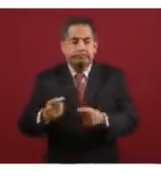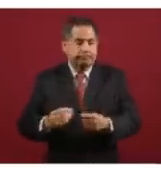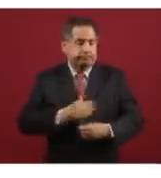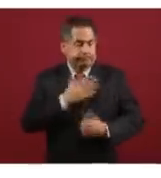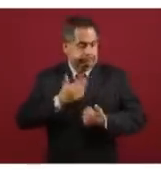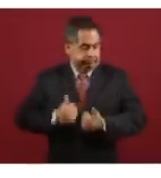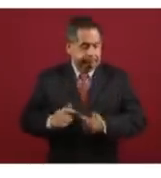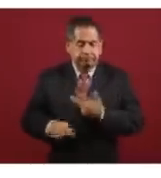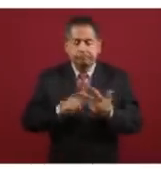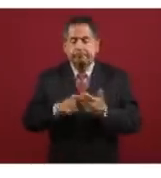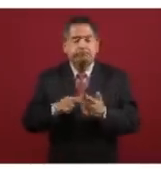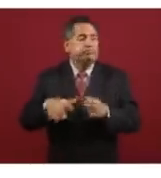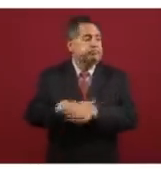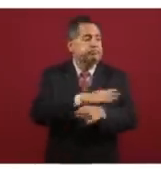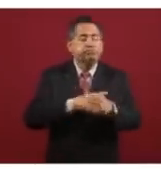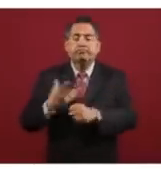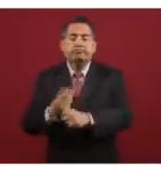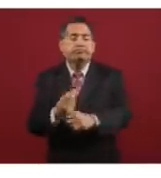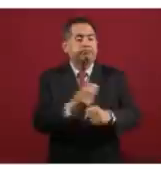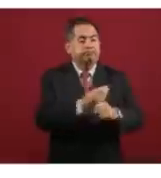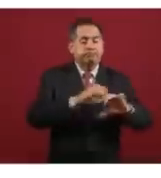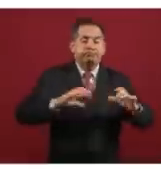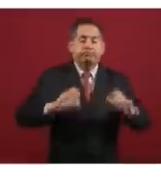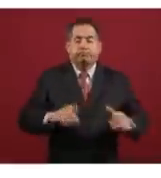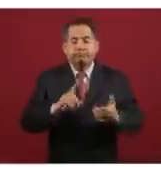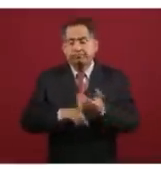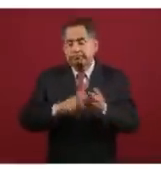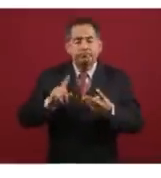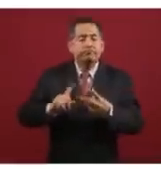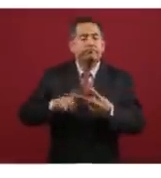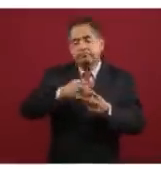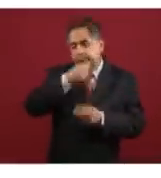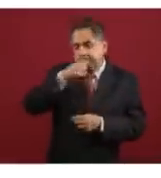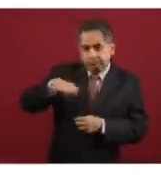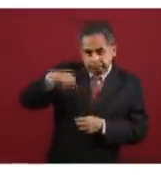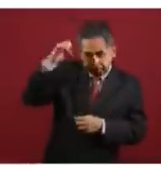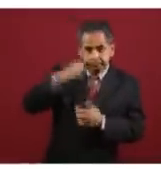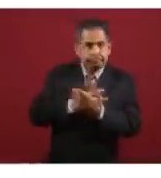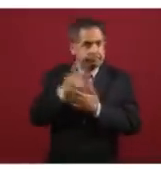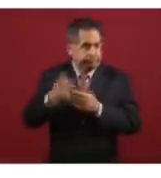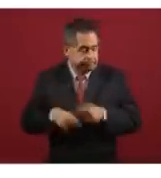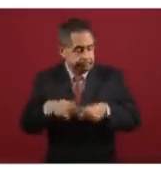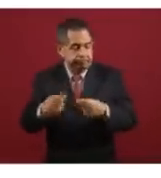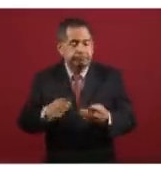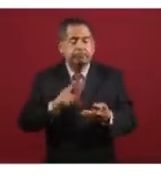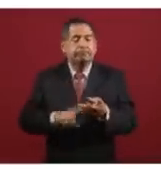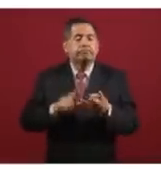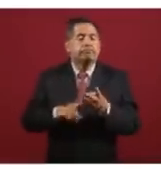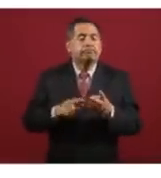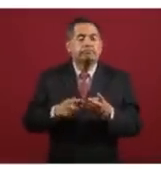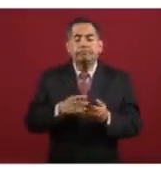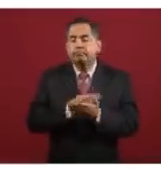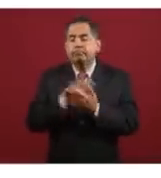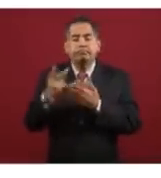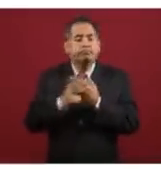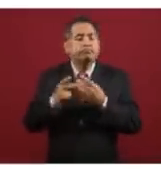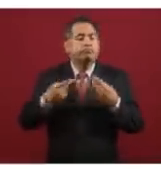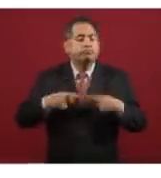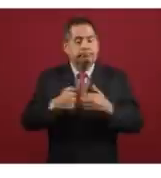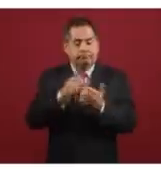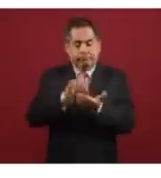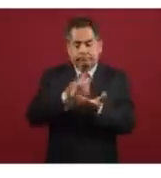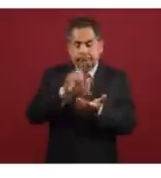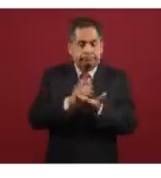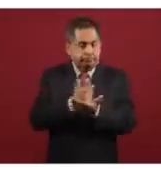Urbano, Programa para el Bienestar de los Adultos Mayores, Programa de Pensiones para Personas con